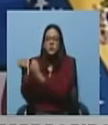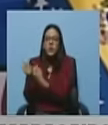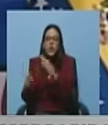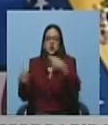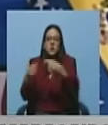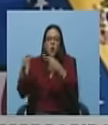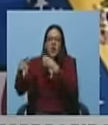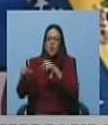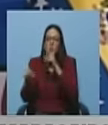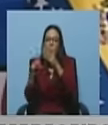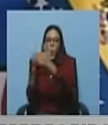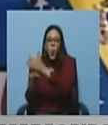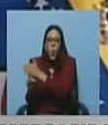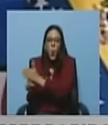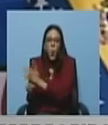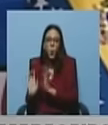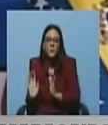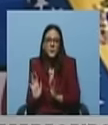Sociedad de cómplices.